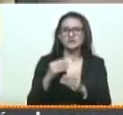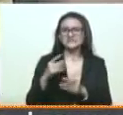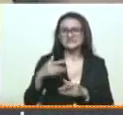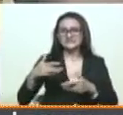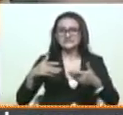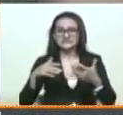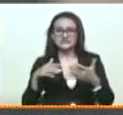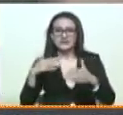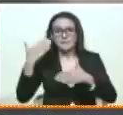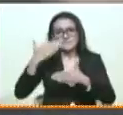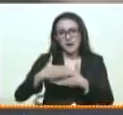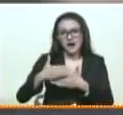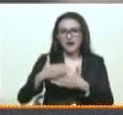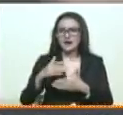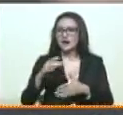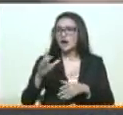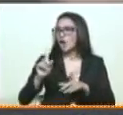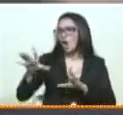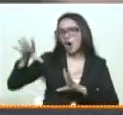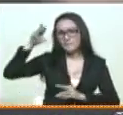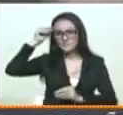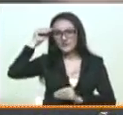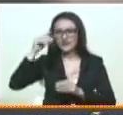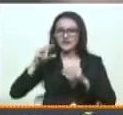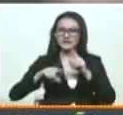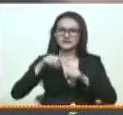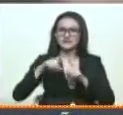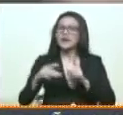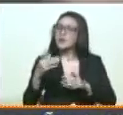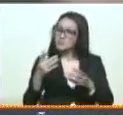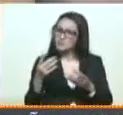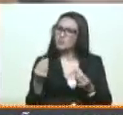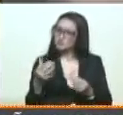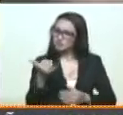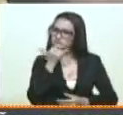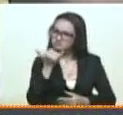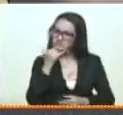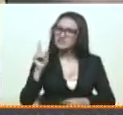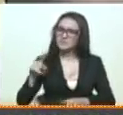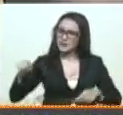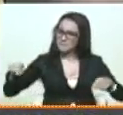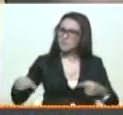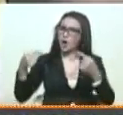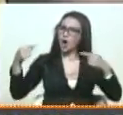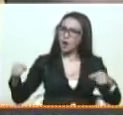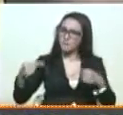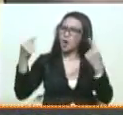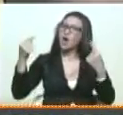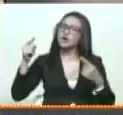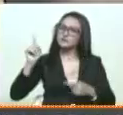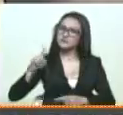encrucijadas, incomprensiones, errores, rivalidades